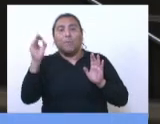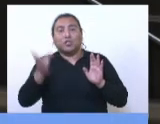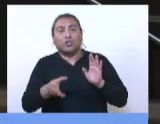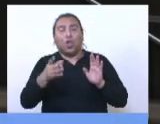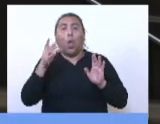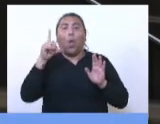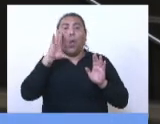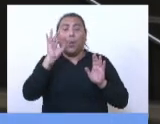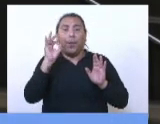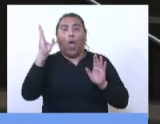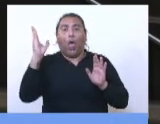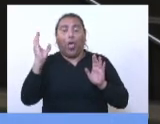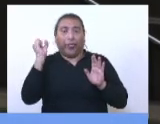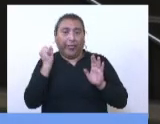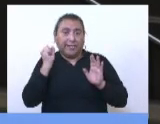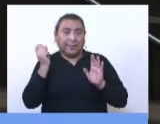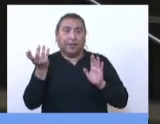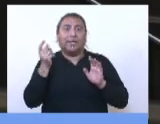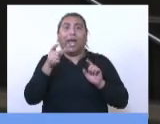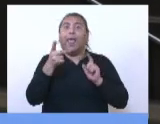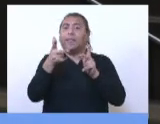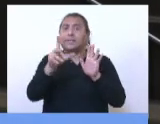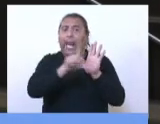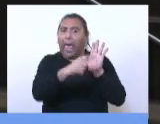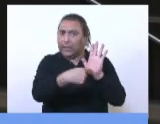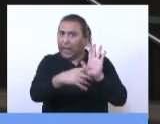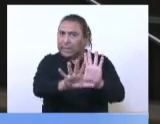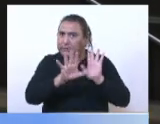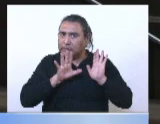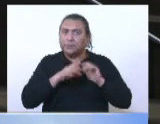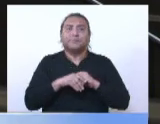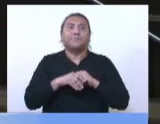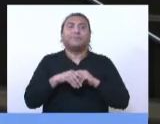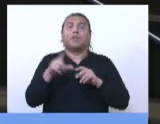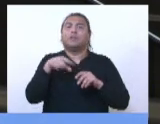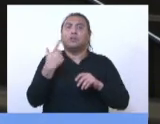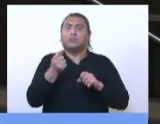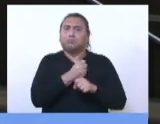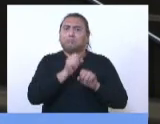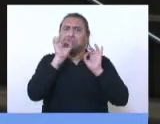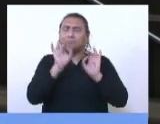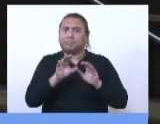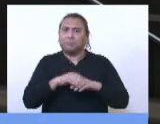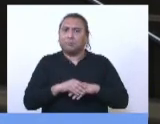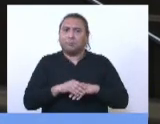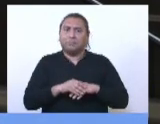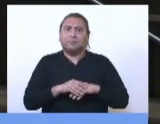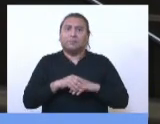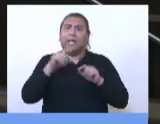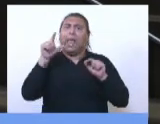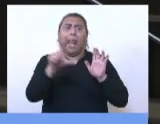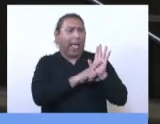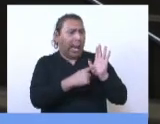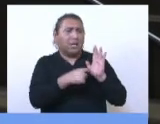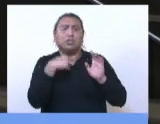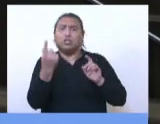así establece la ley así establece la ley y sabéis nosotros notificamos y en esta ley estamos